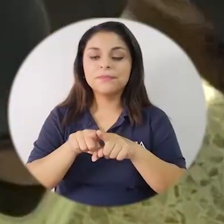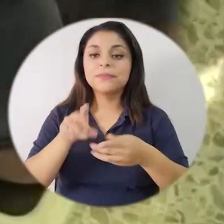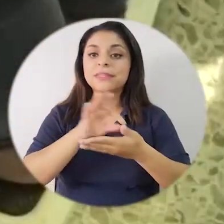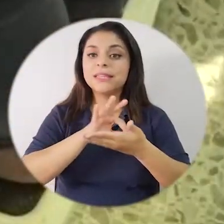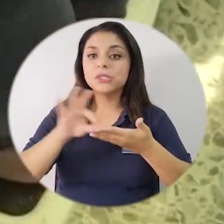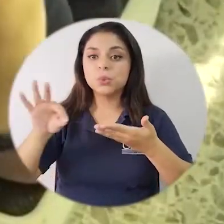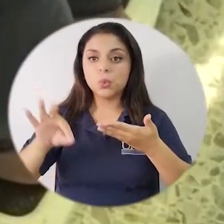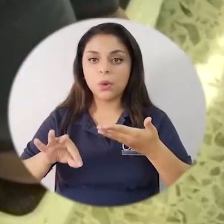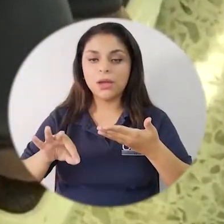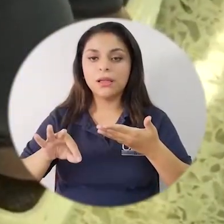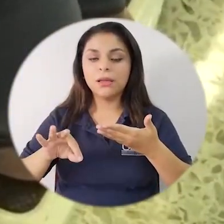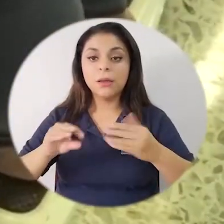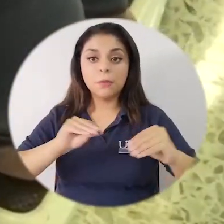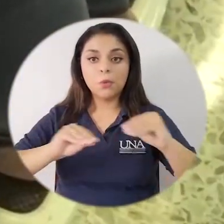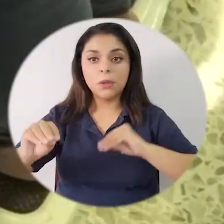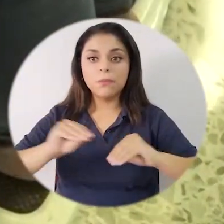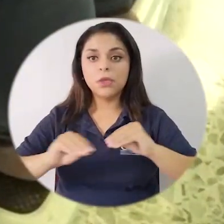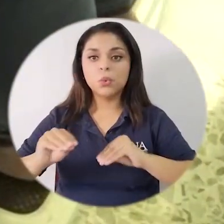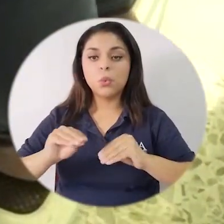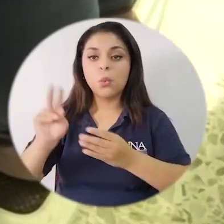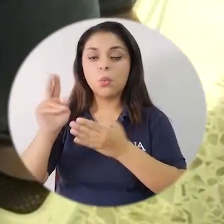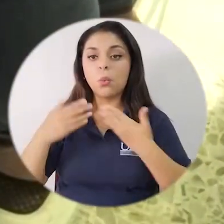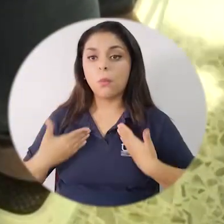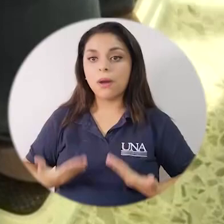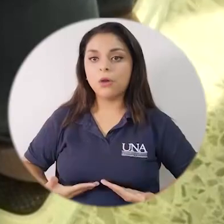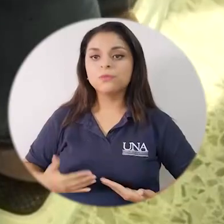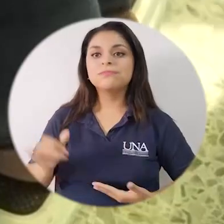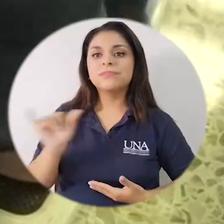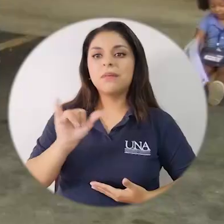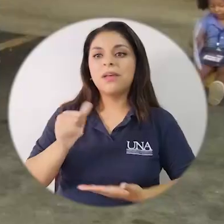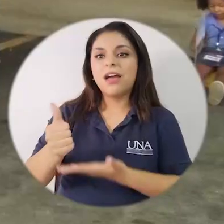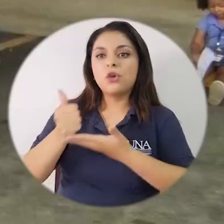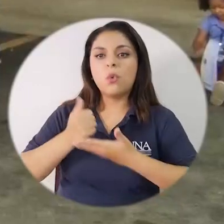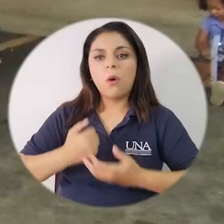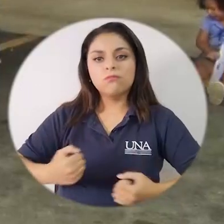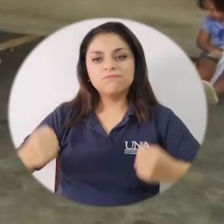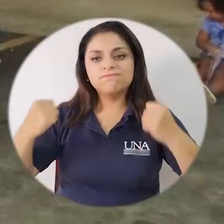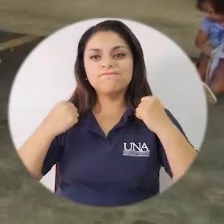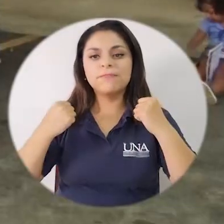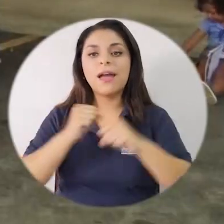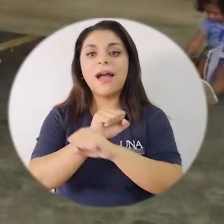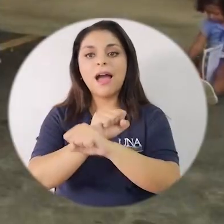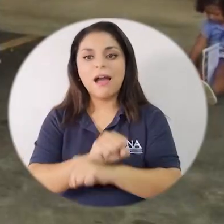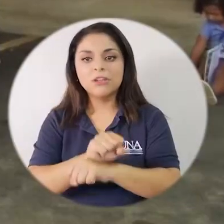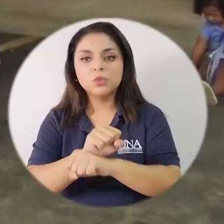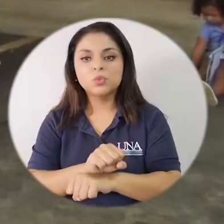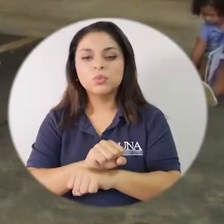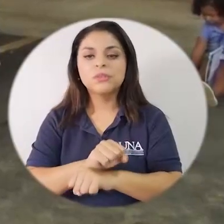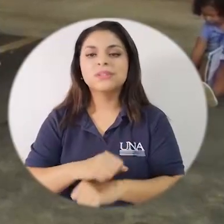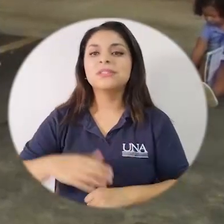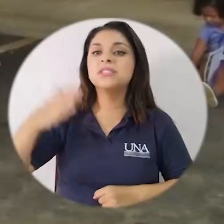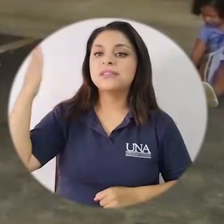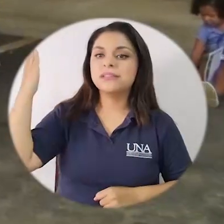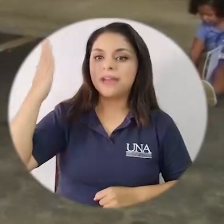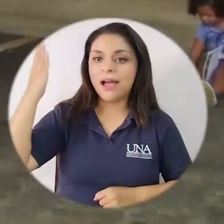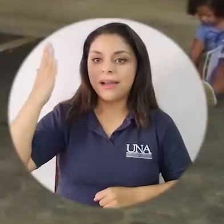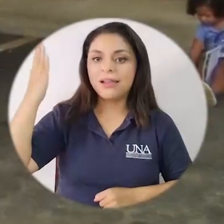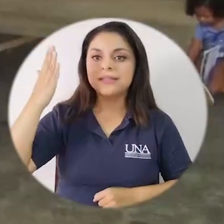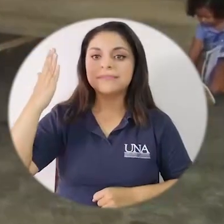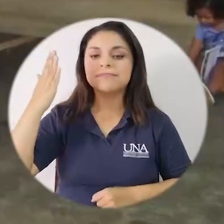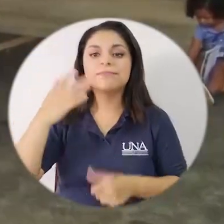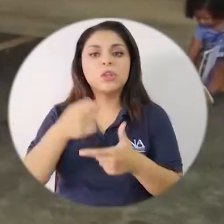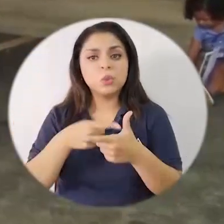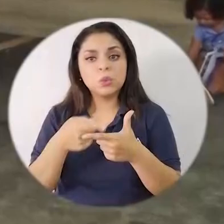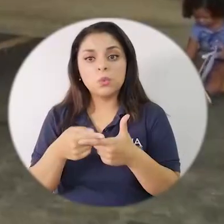y también la escuela de movimiento también nos ha ayudado a fortalecer hábitos, ¿verdad? En